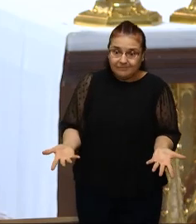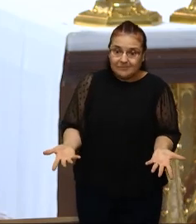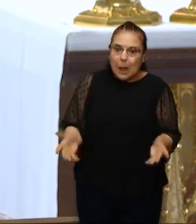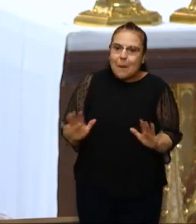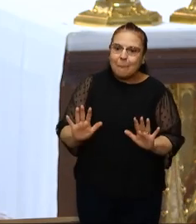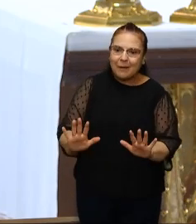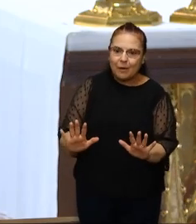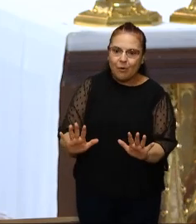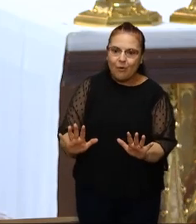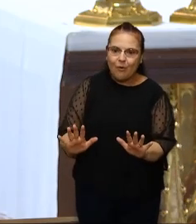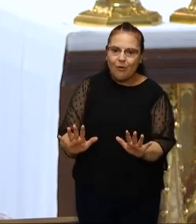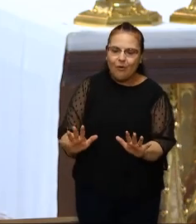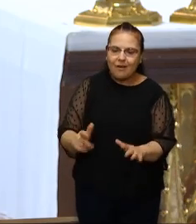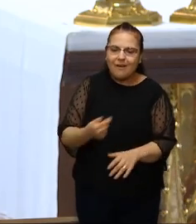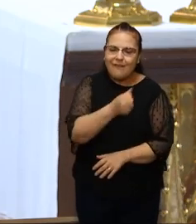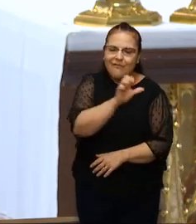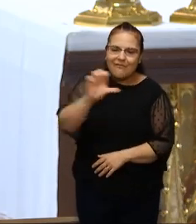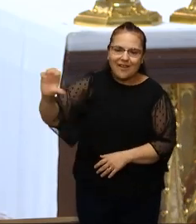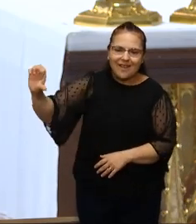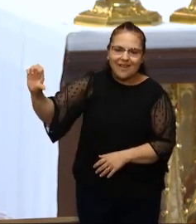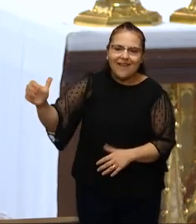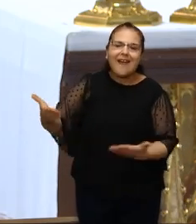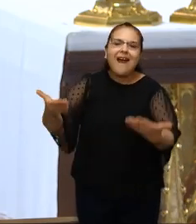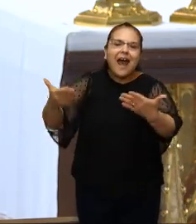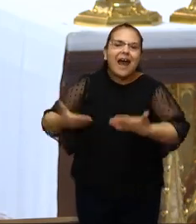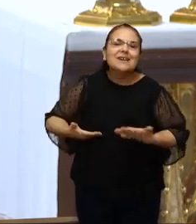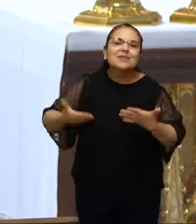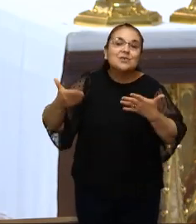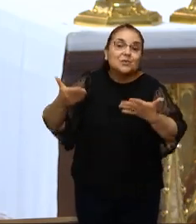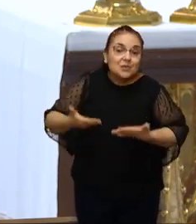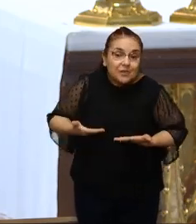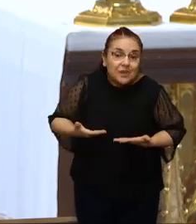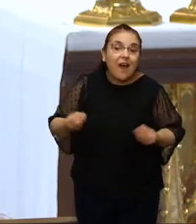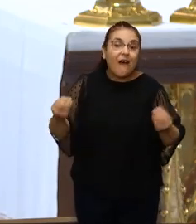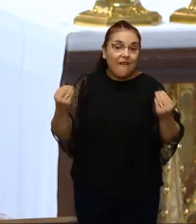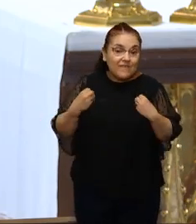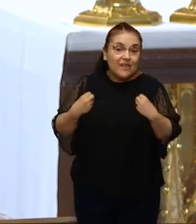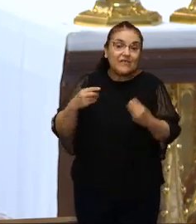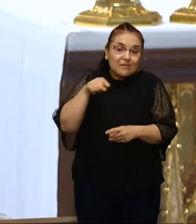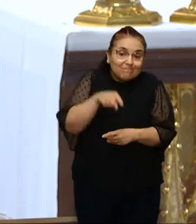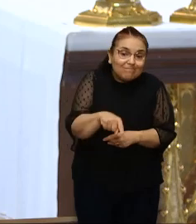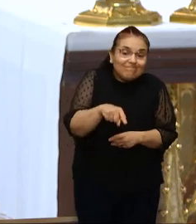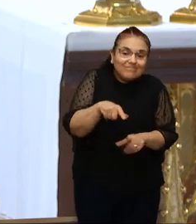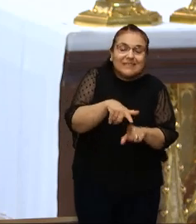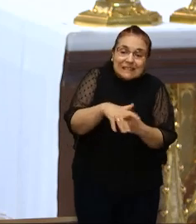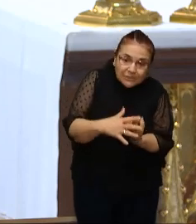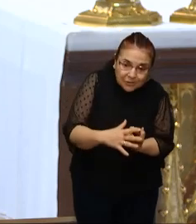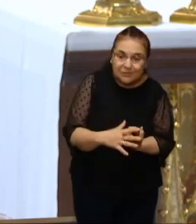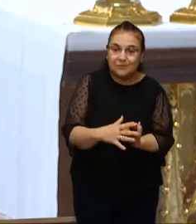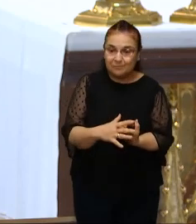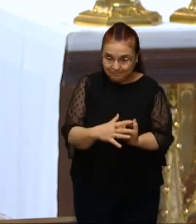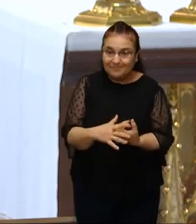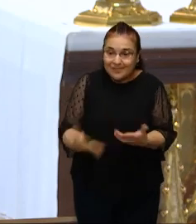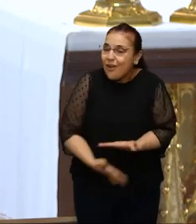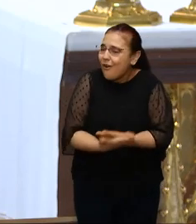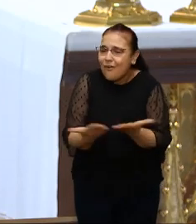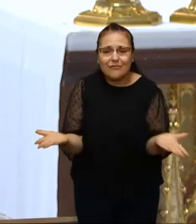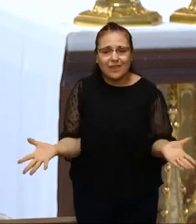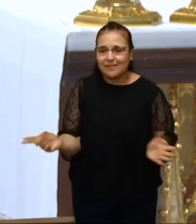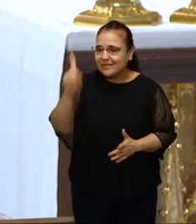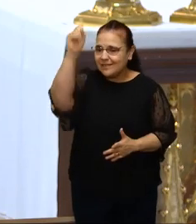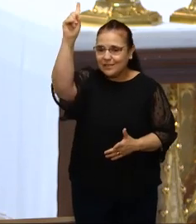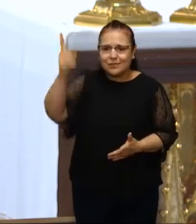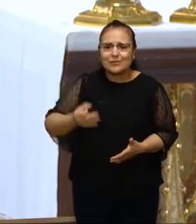pero sí que nos ayuda a vivirlo adecuadamente, poniendo toda la confianza en